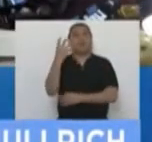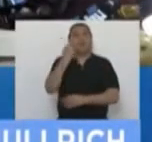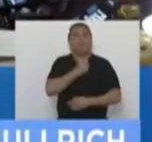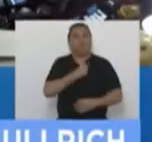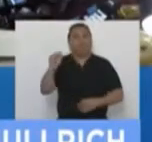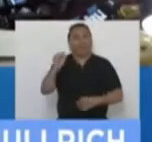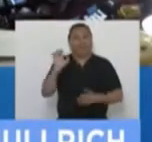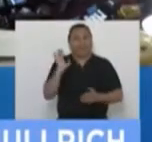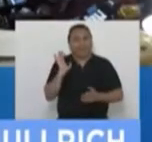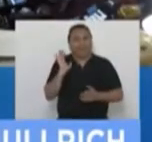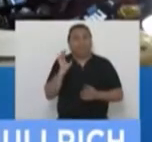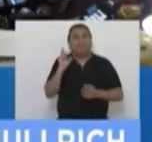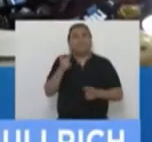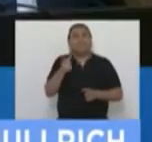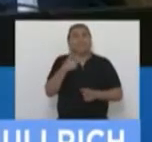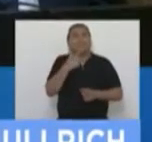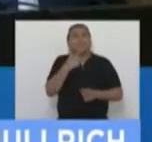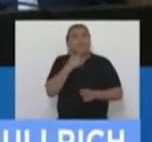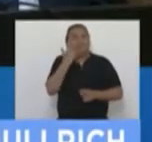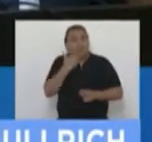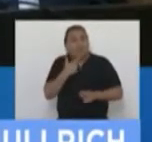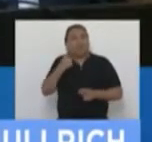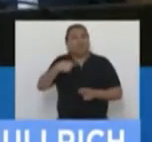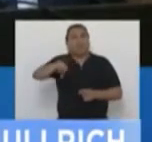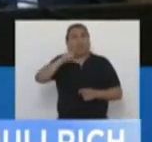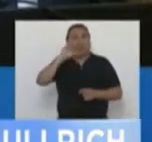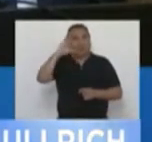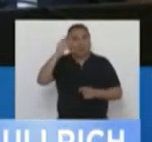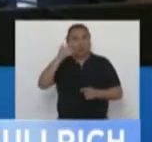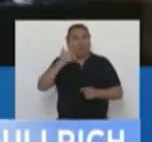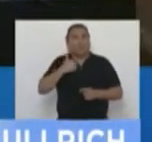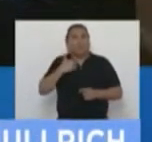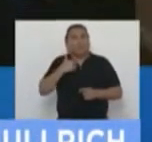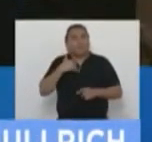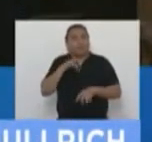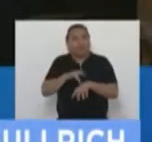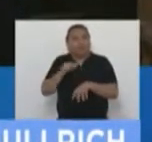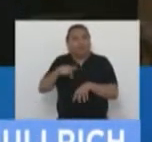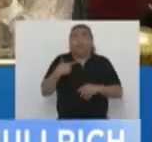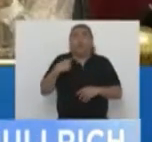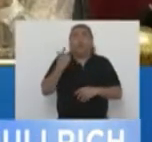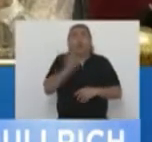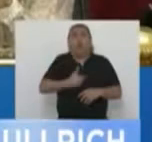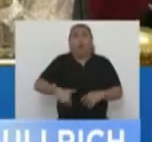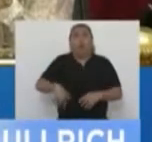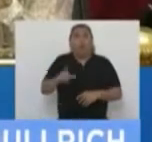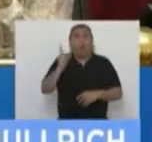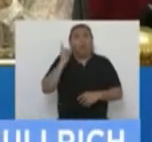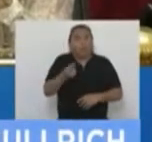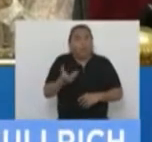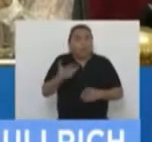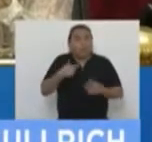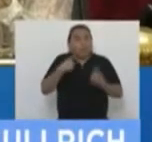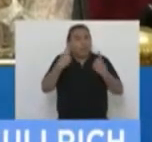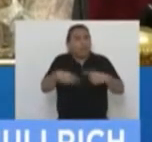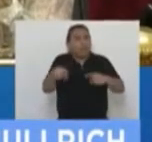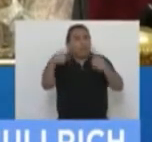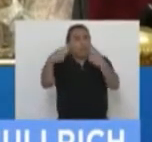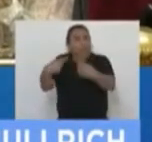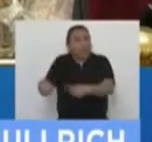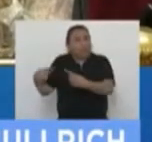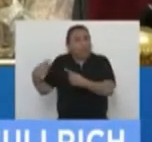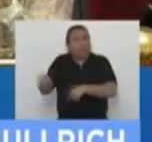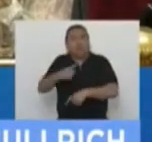involuntario de los músculos del cuerpo, que te laten los músculos. Puede ser una pequeña disfonía, puede ser que no puede mover